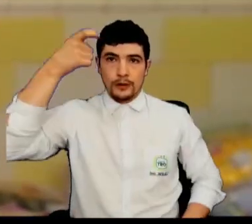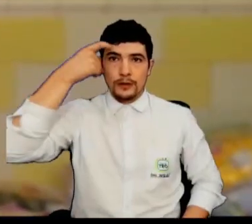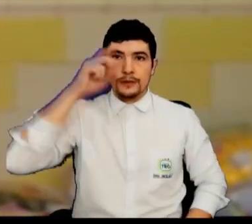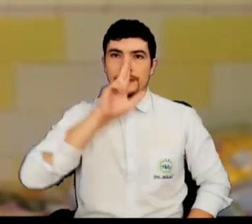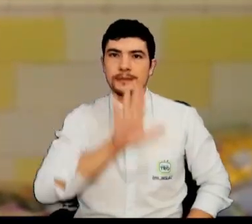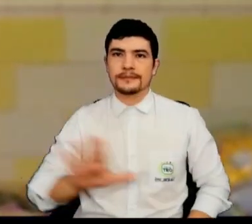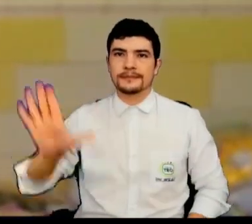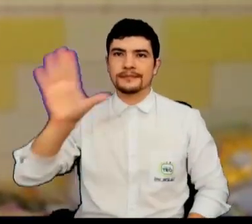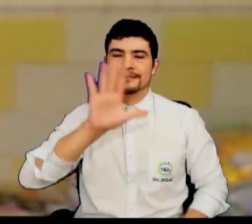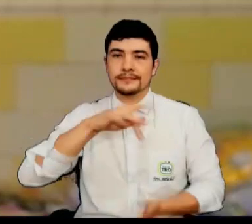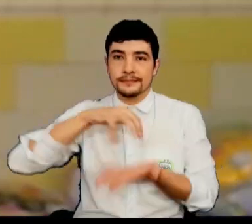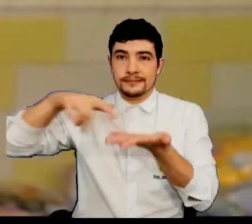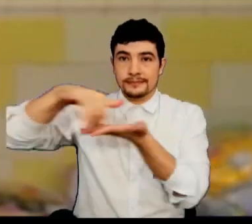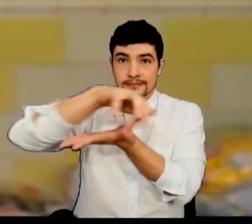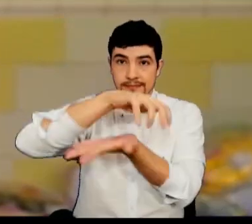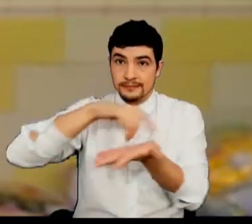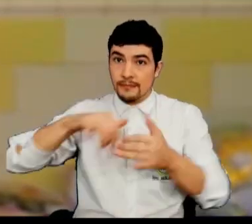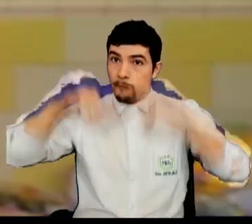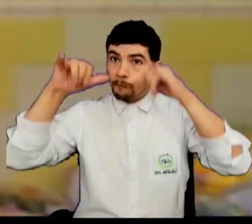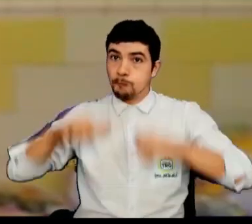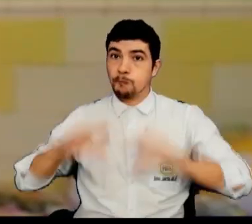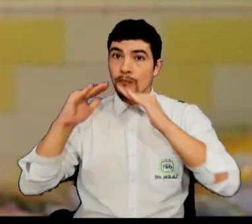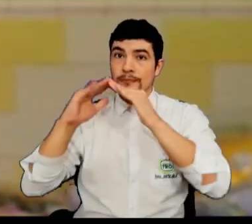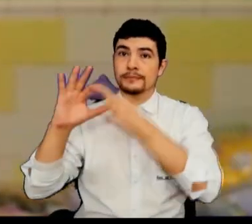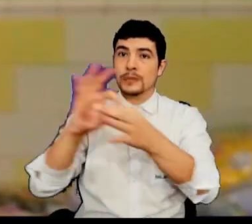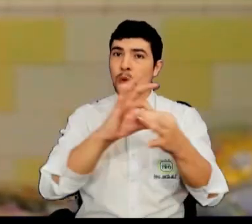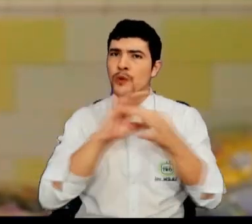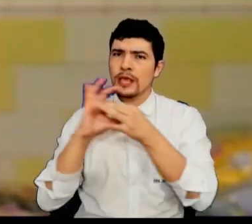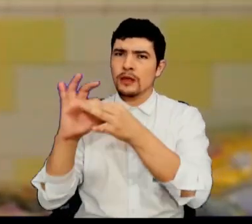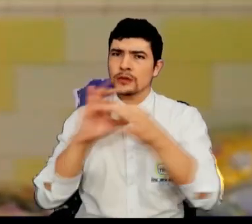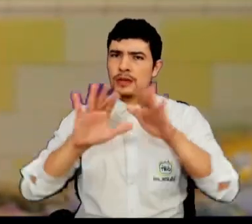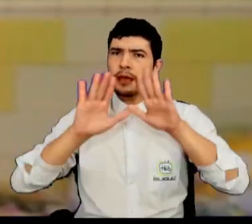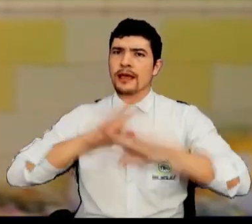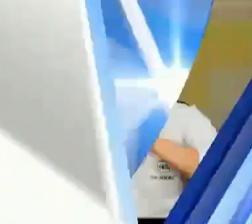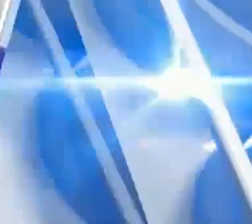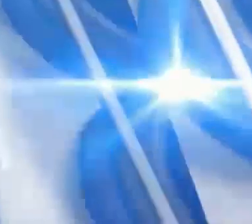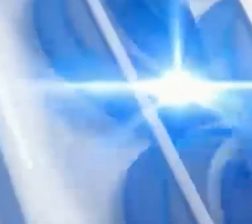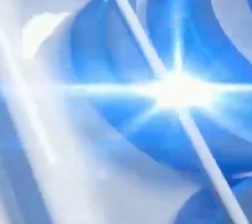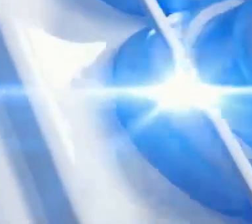llegar con este mensaje de solidaridad, pero también de prevención para todos nuestros hogares.